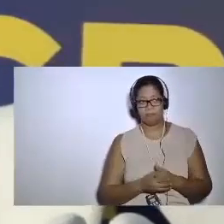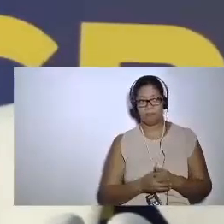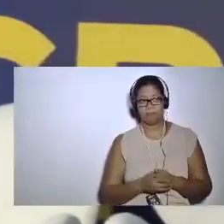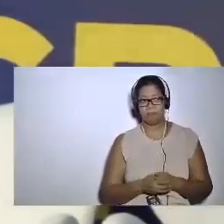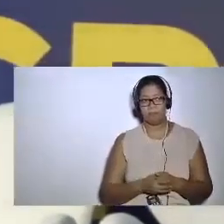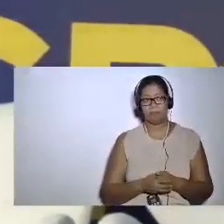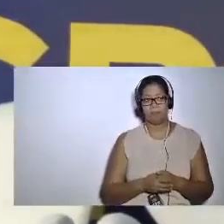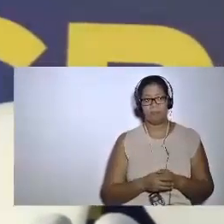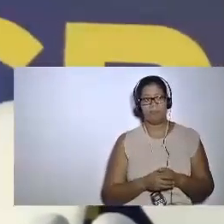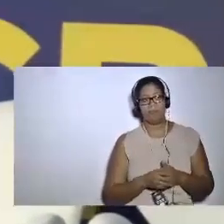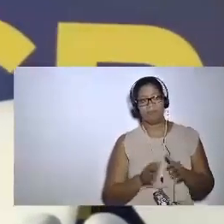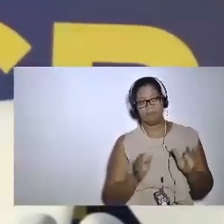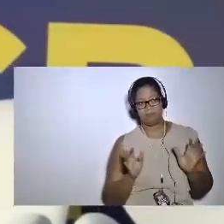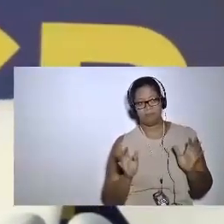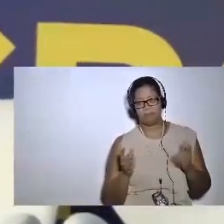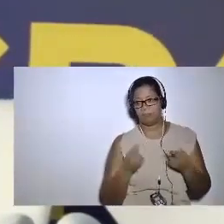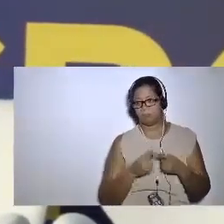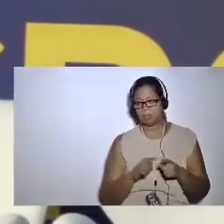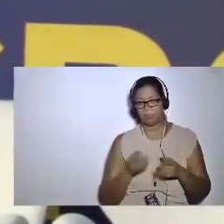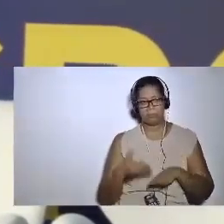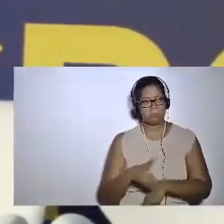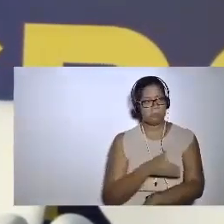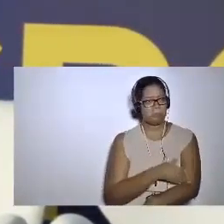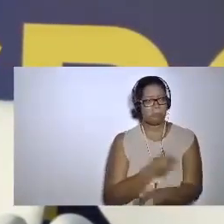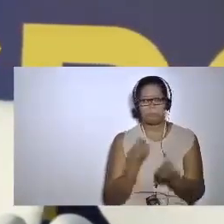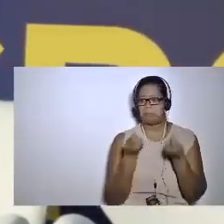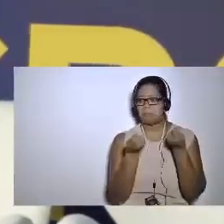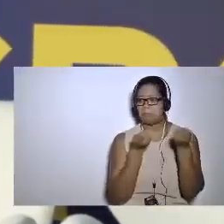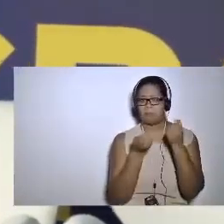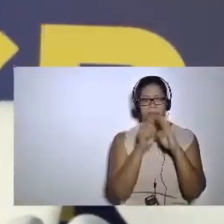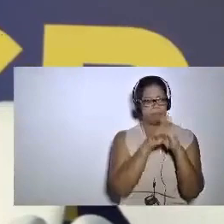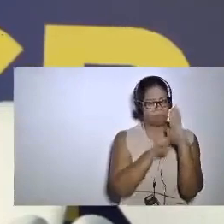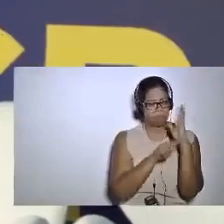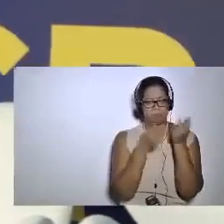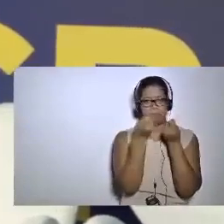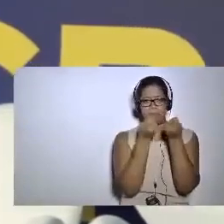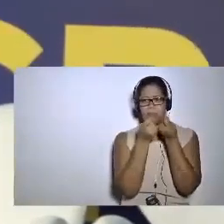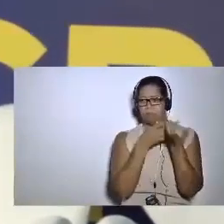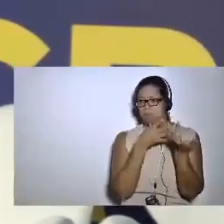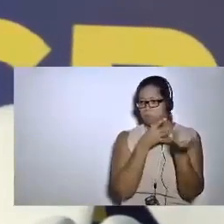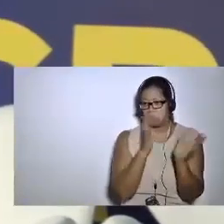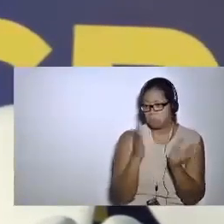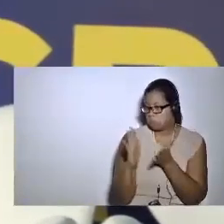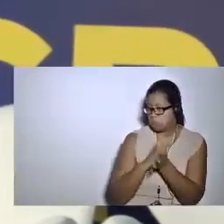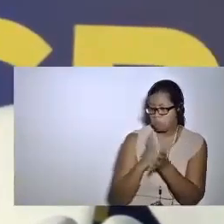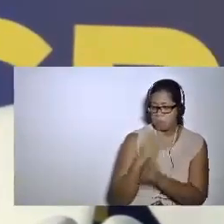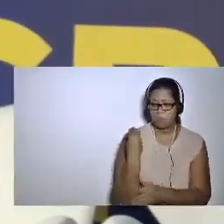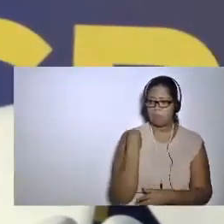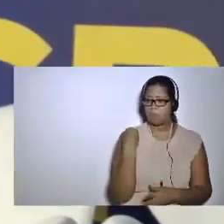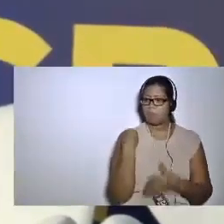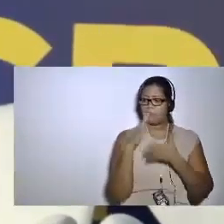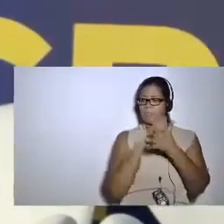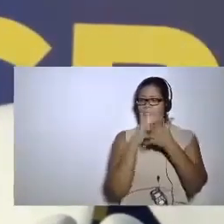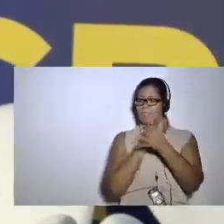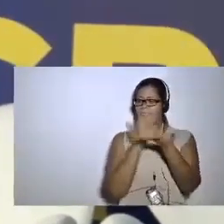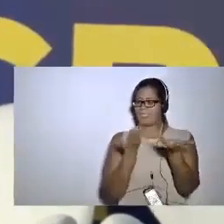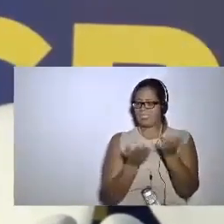Muchas gracias, Gabriela, en los aspectos regulatorios, pero Gabriela nunca había hablado de esto. A ver, sobre